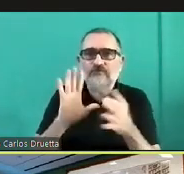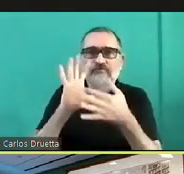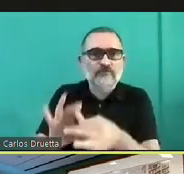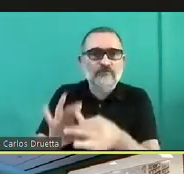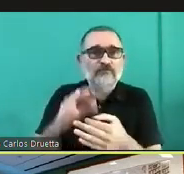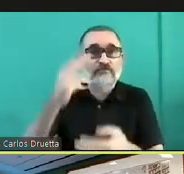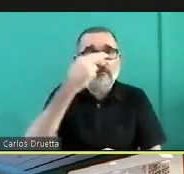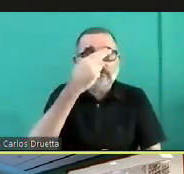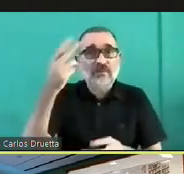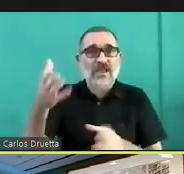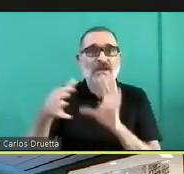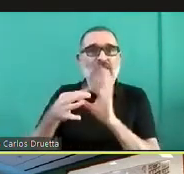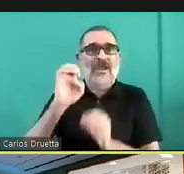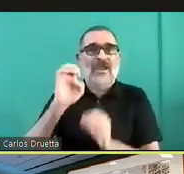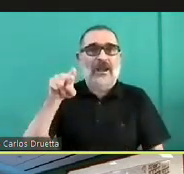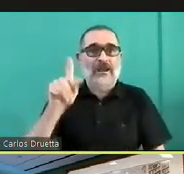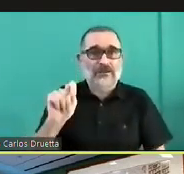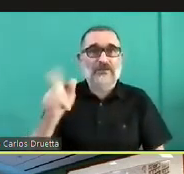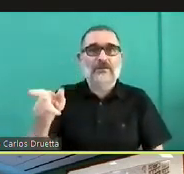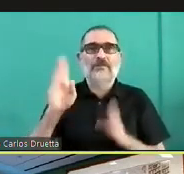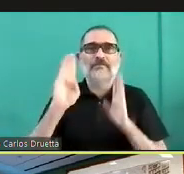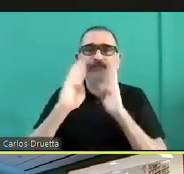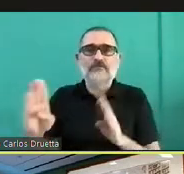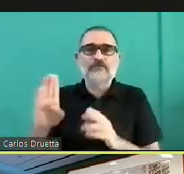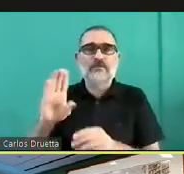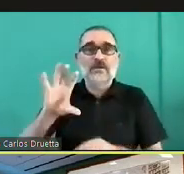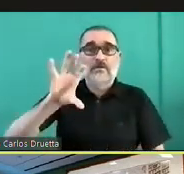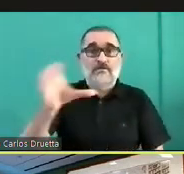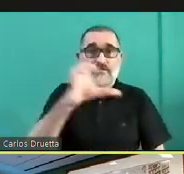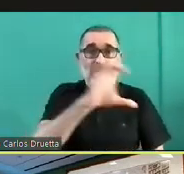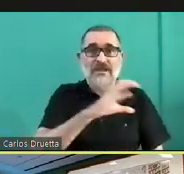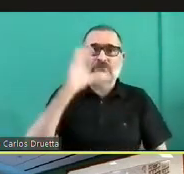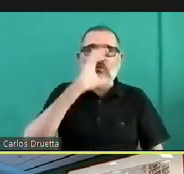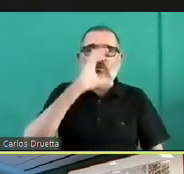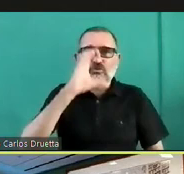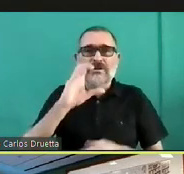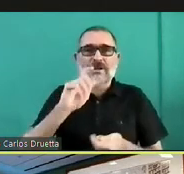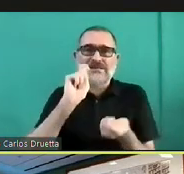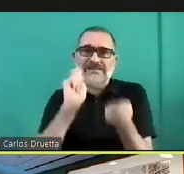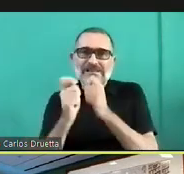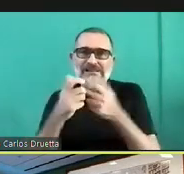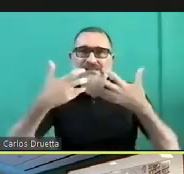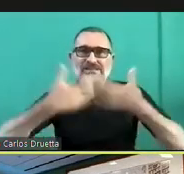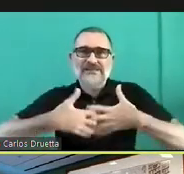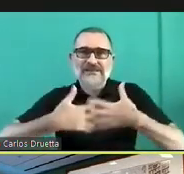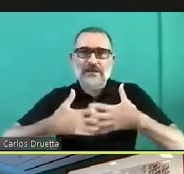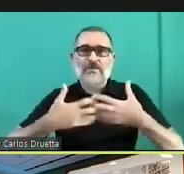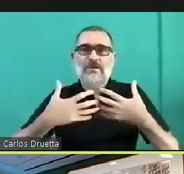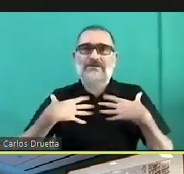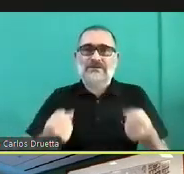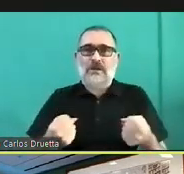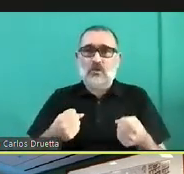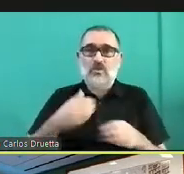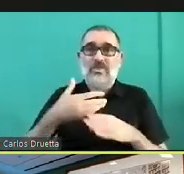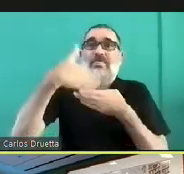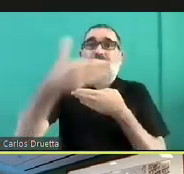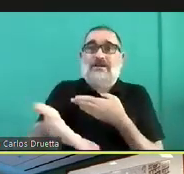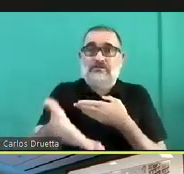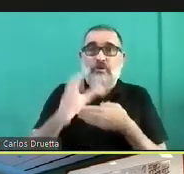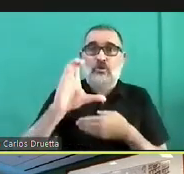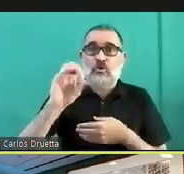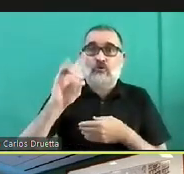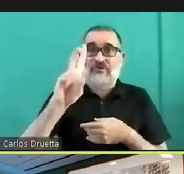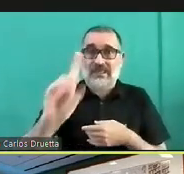importante de nuestros programas así que es transversal nuestros esfuerzos más grandes son para reducir el uso de trabajo con